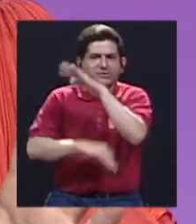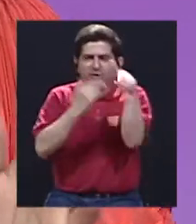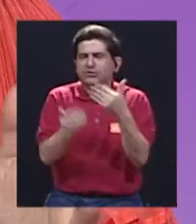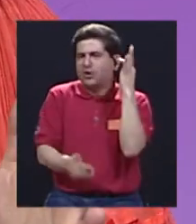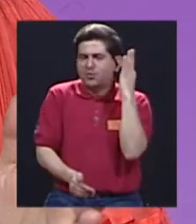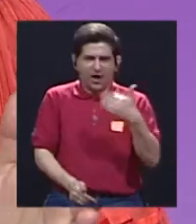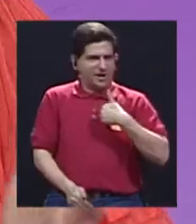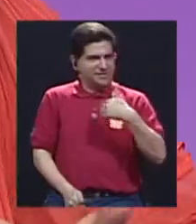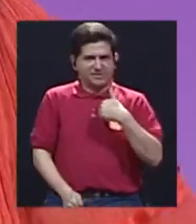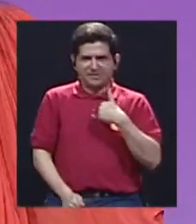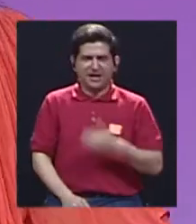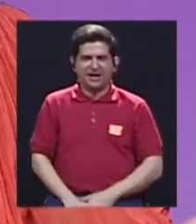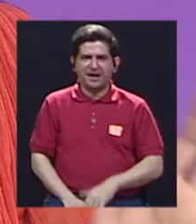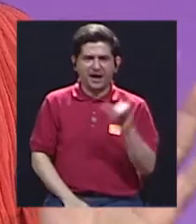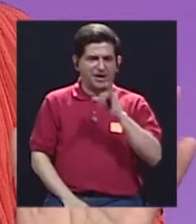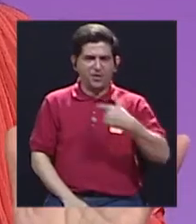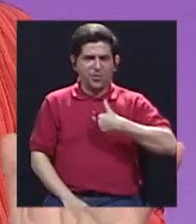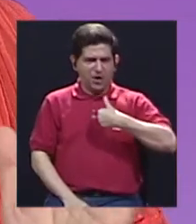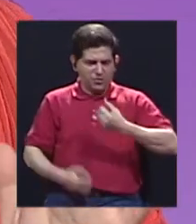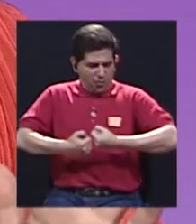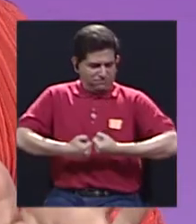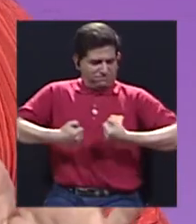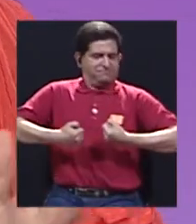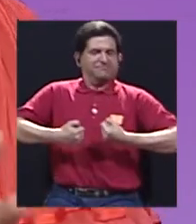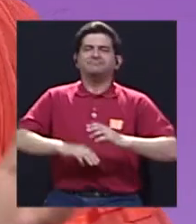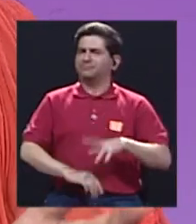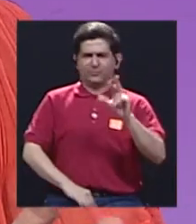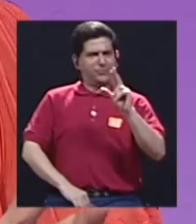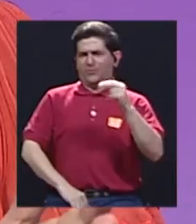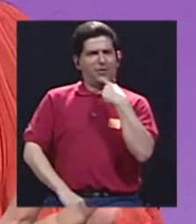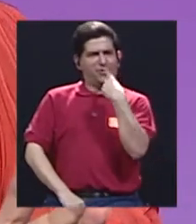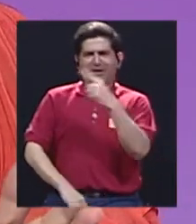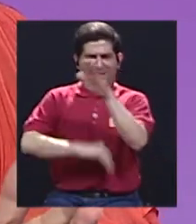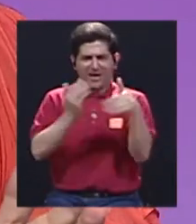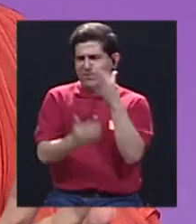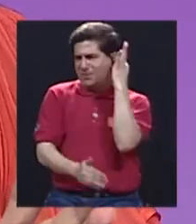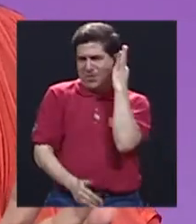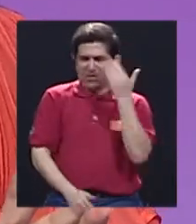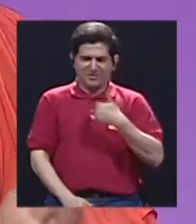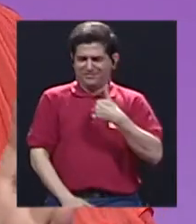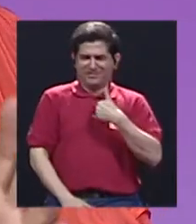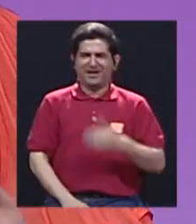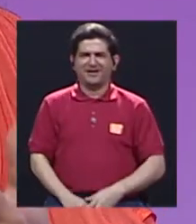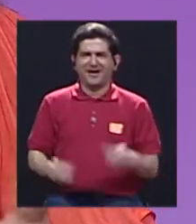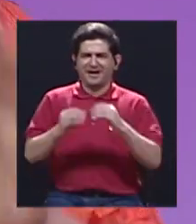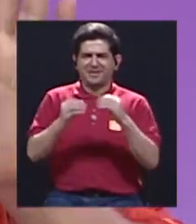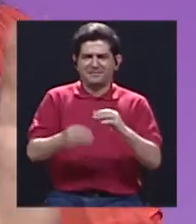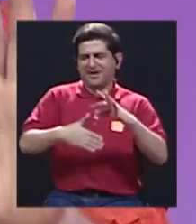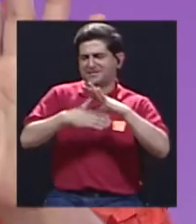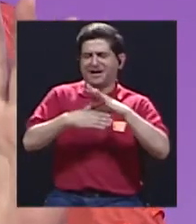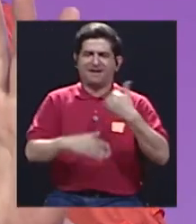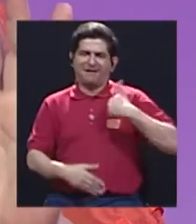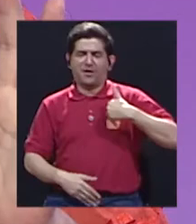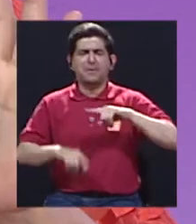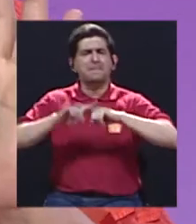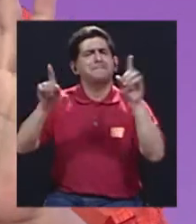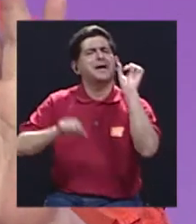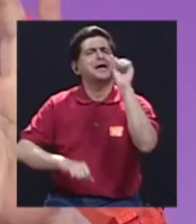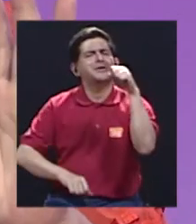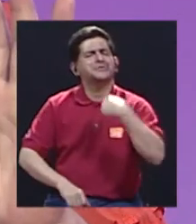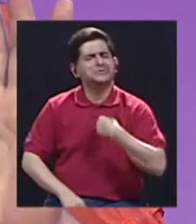todas las mujeres tengan que estar en trayectos en carnes como yo no diría que todas las mujeres tenemos más carnes que los hombres lo que exige si